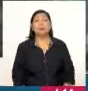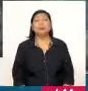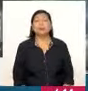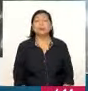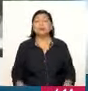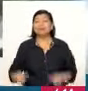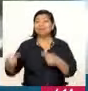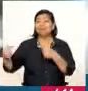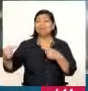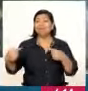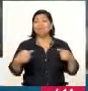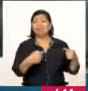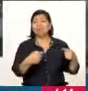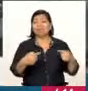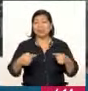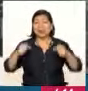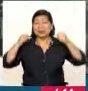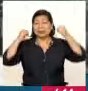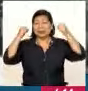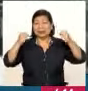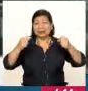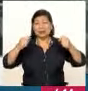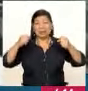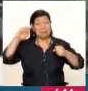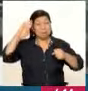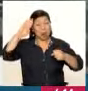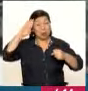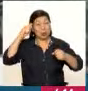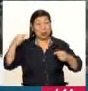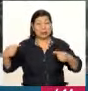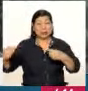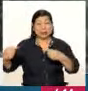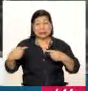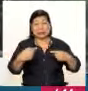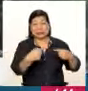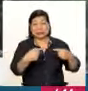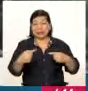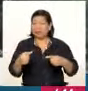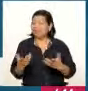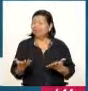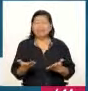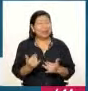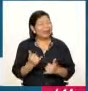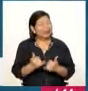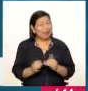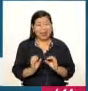Los enfrentamientos entre manifestantes y la policía en la región de Arequipa no cesan.